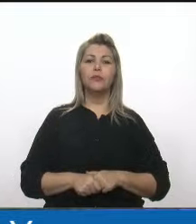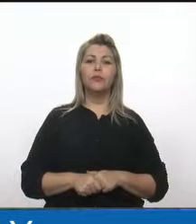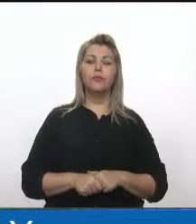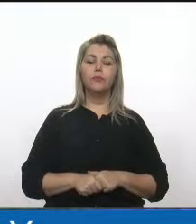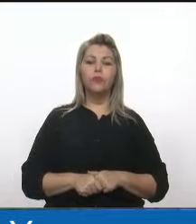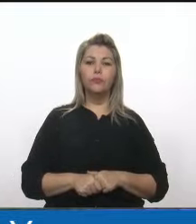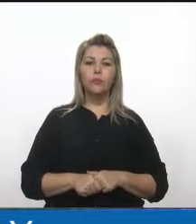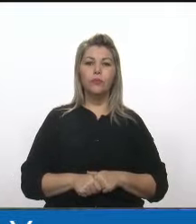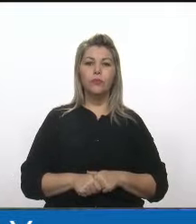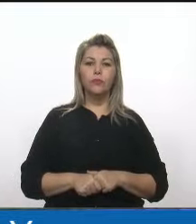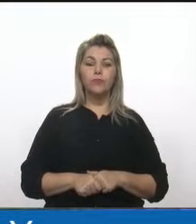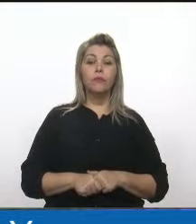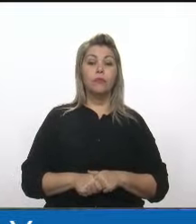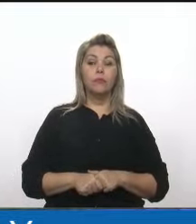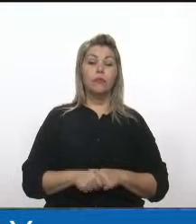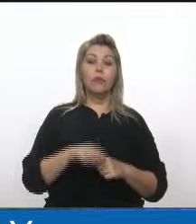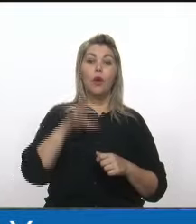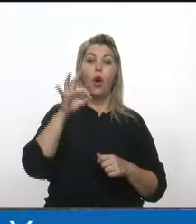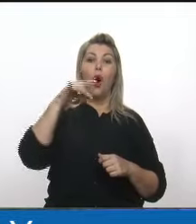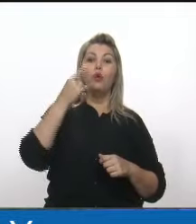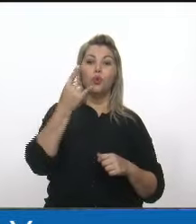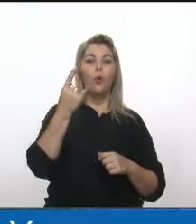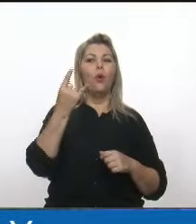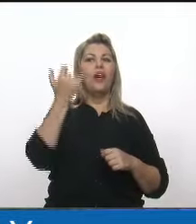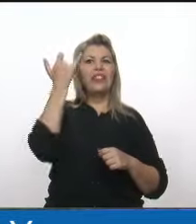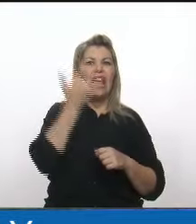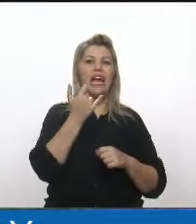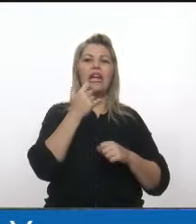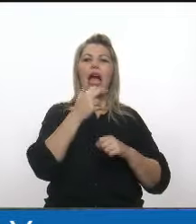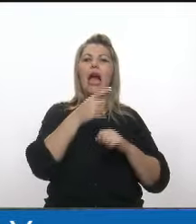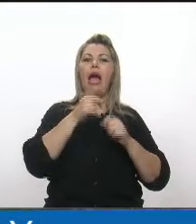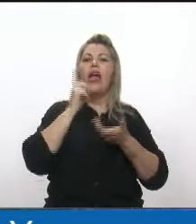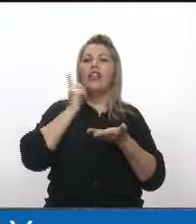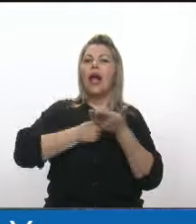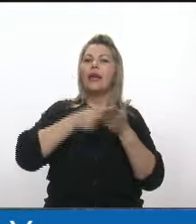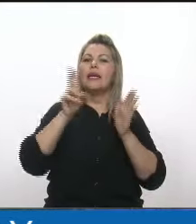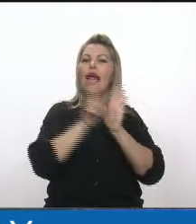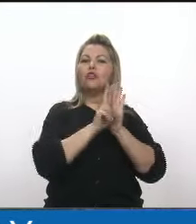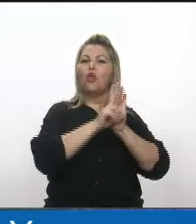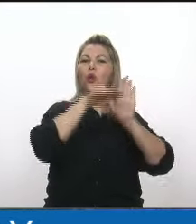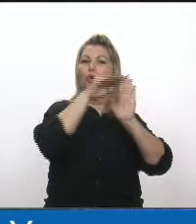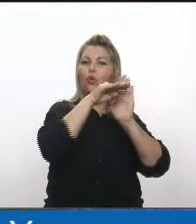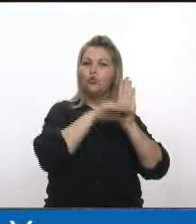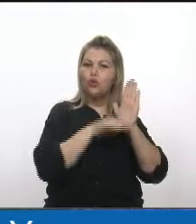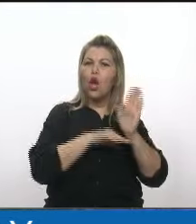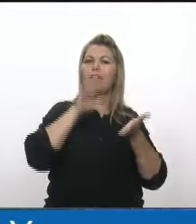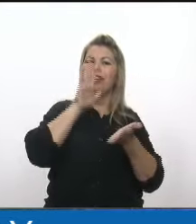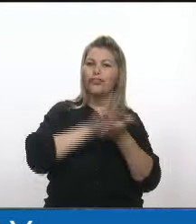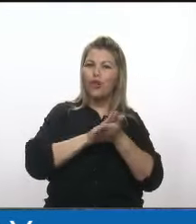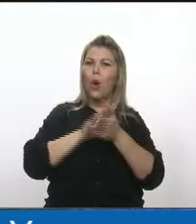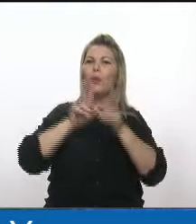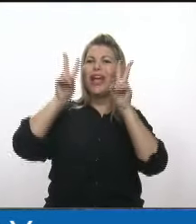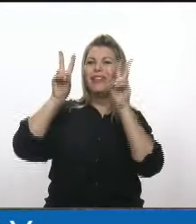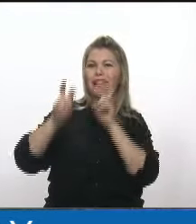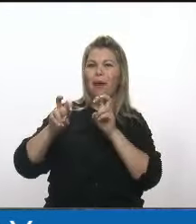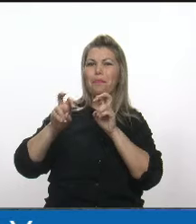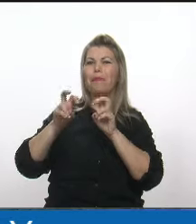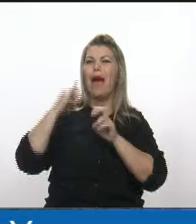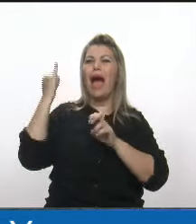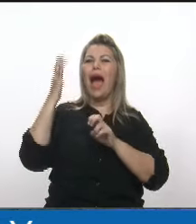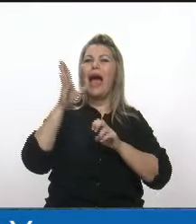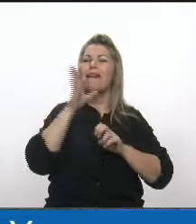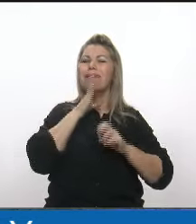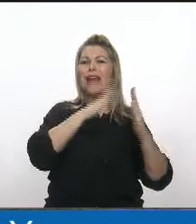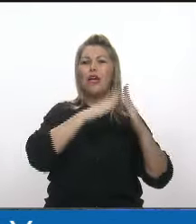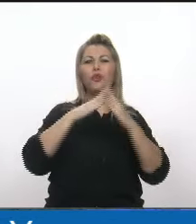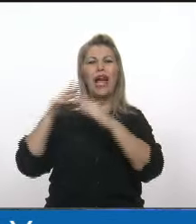argentinos las Naciones Unidas tienen un montón de resoluciones con respecto a Jerusalén gu atinentes a Jerusalén desde el inicio